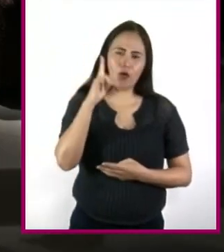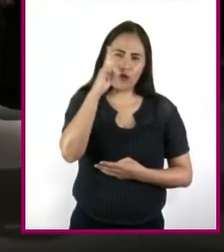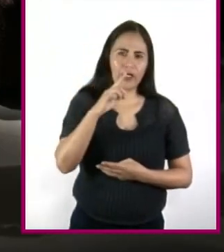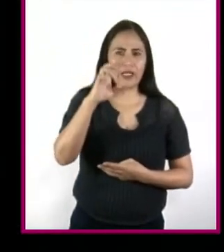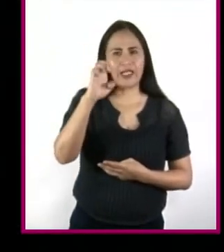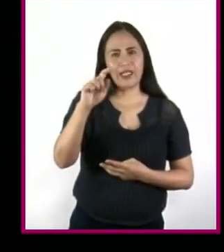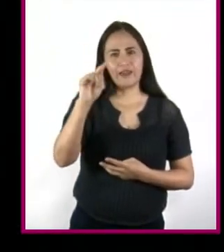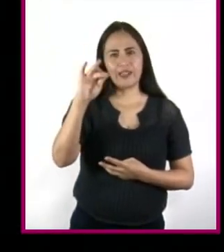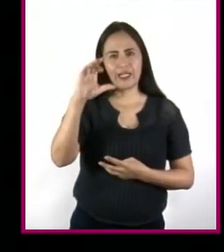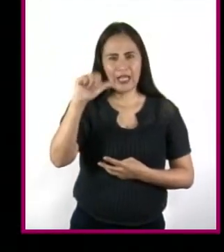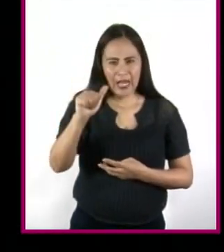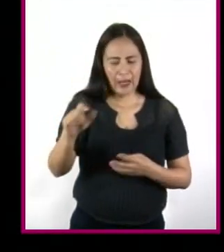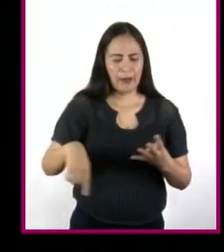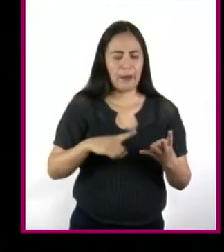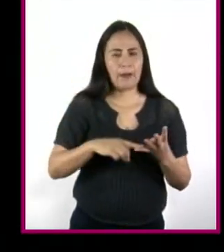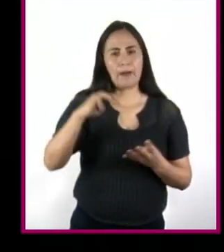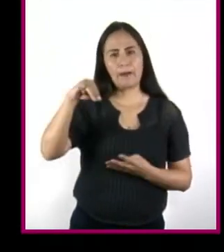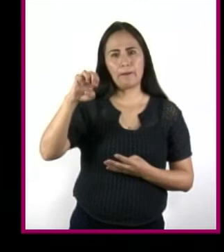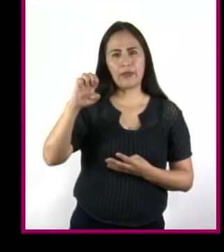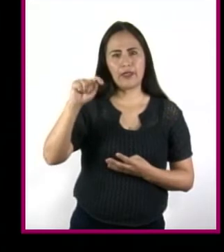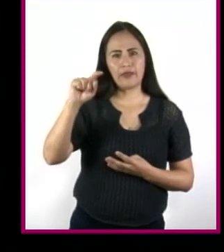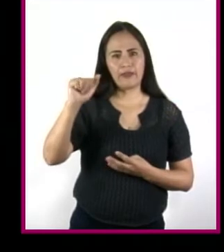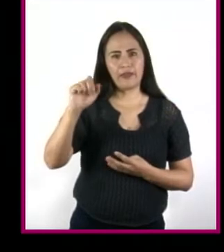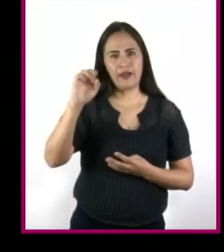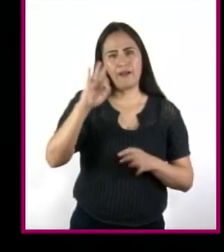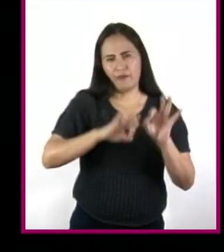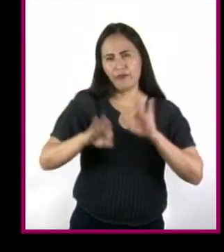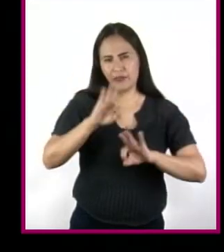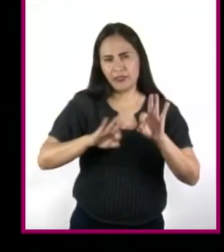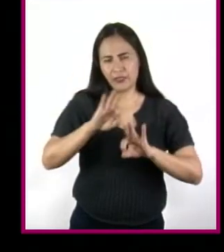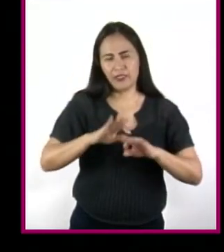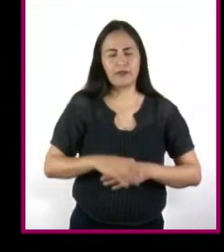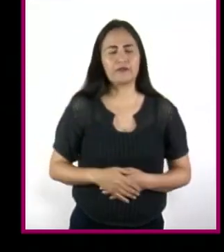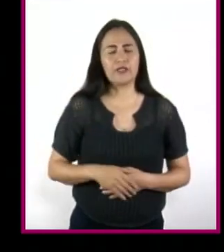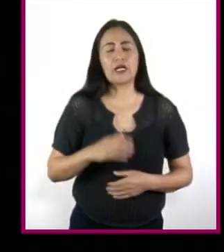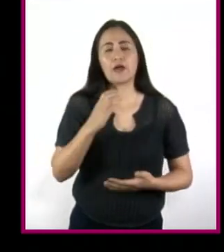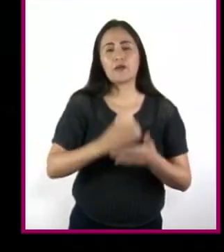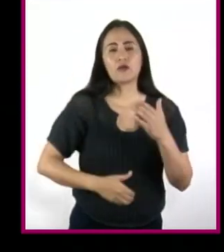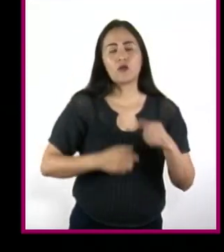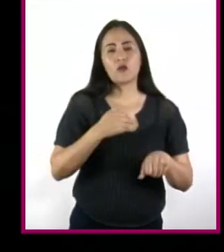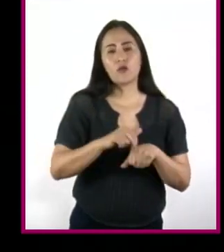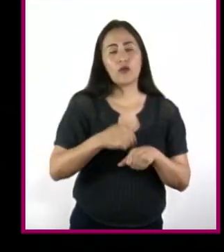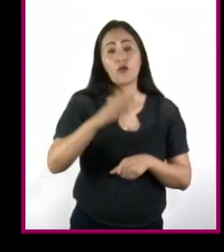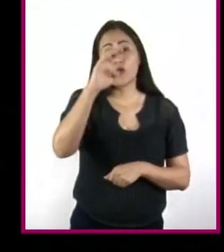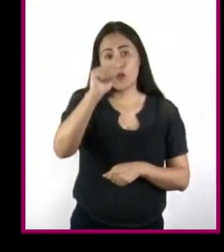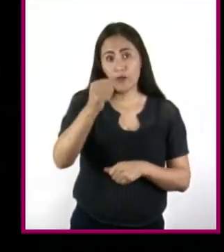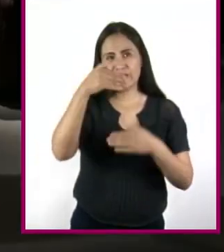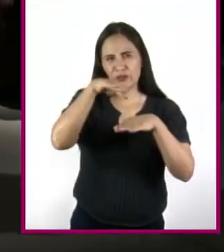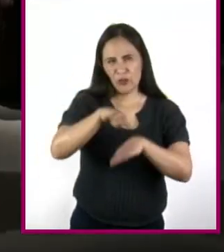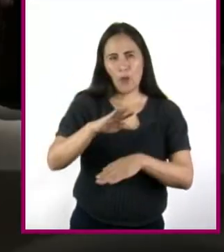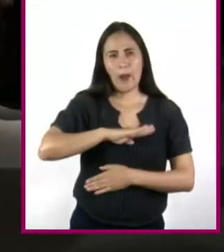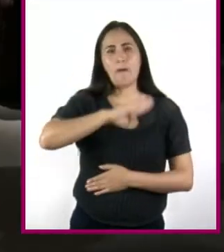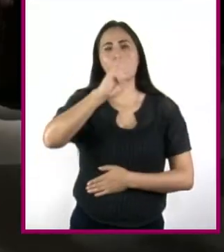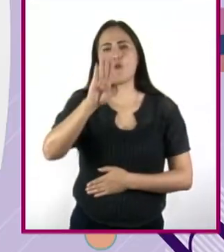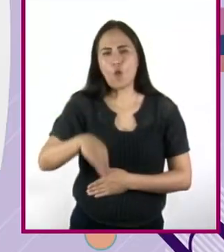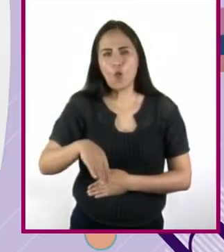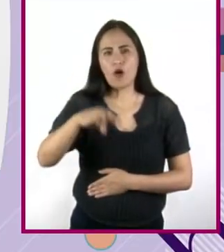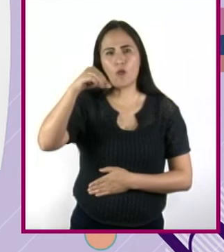metafísica. En el capítulo 9, correspondiente a la muerte, Thomas Nagel escribe: